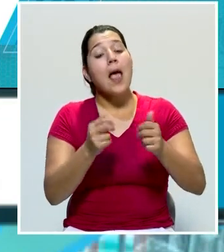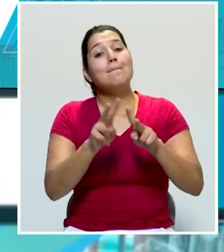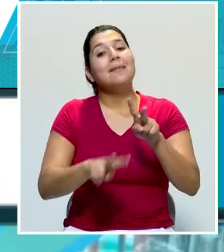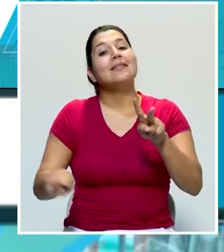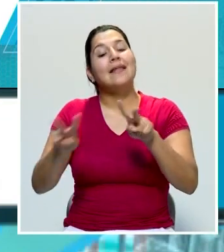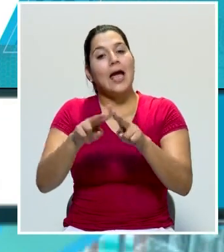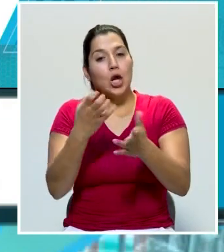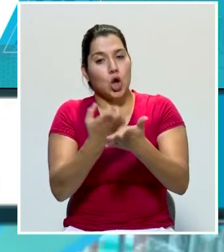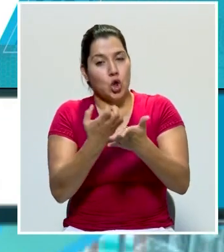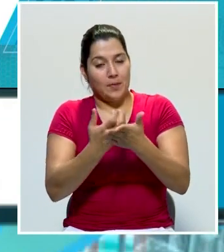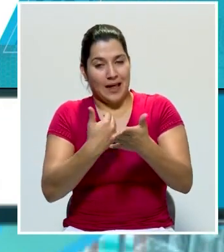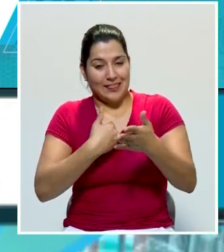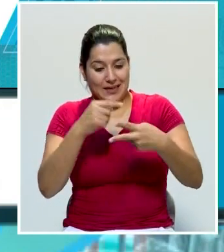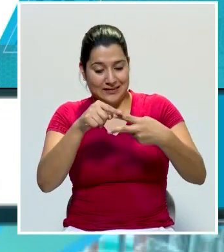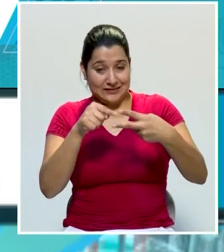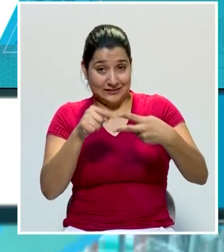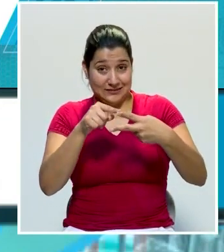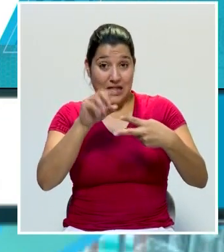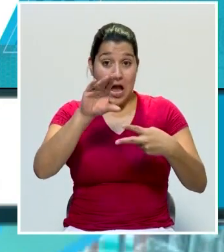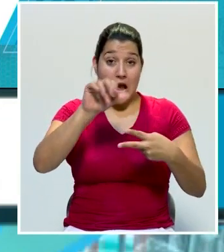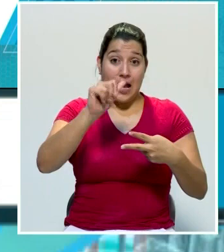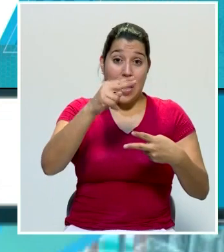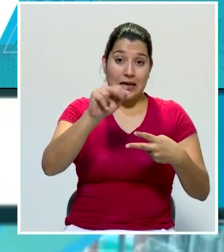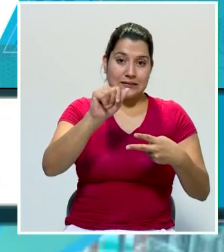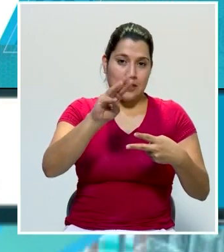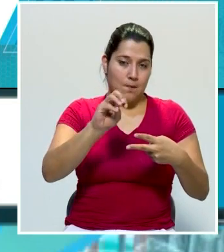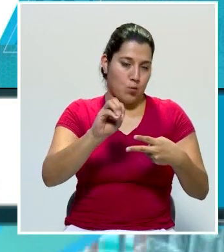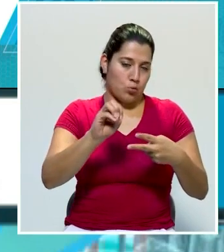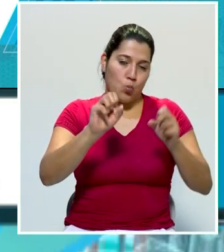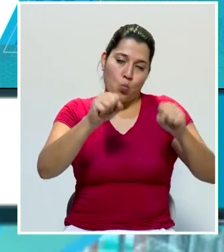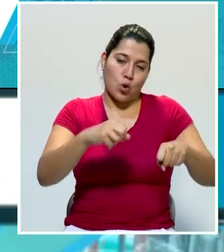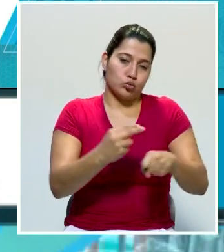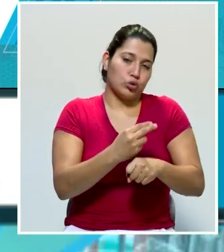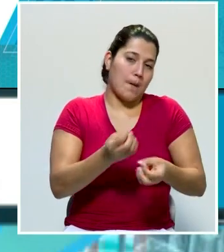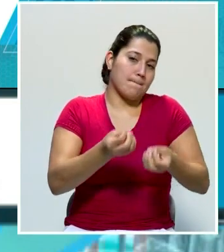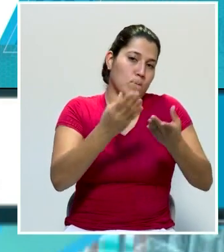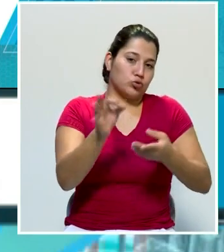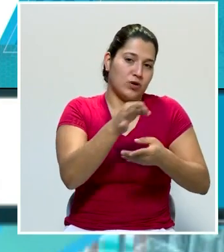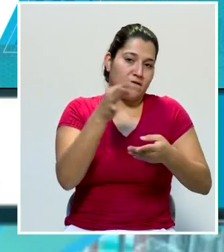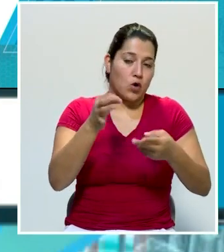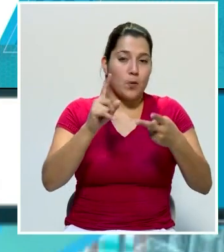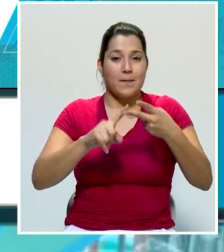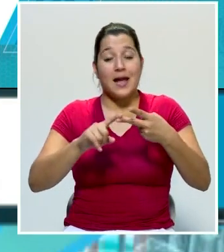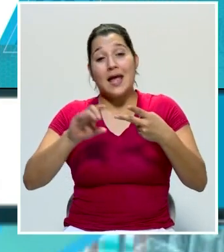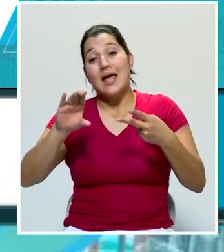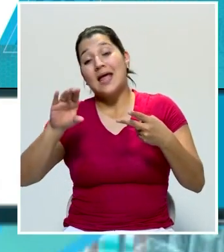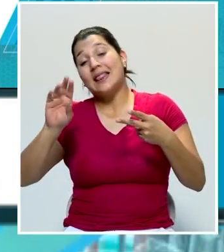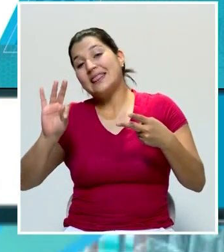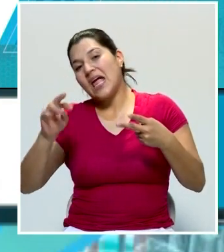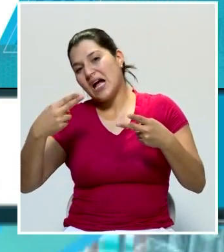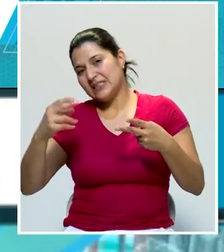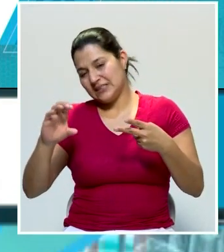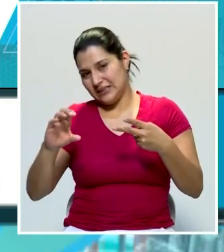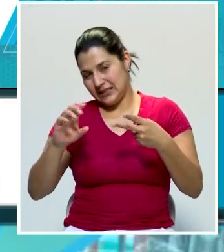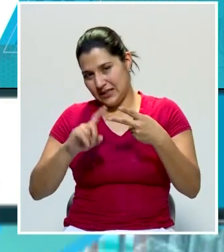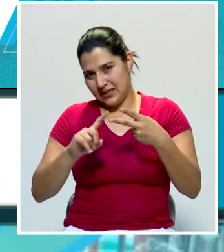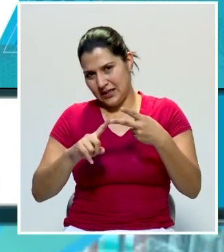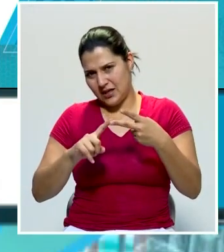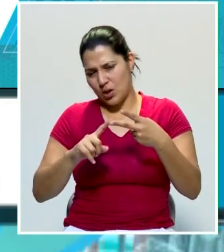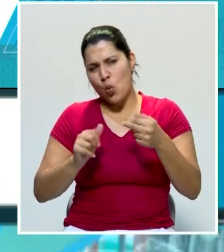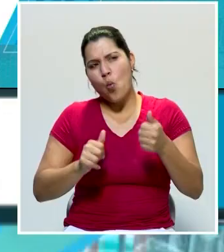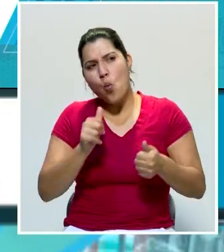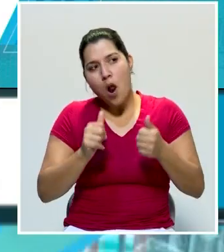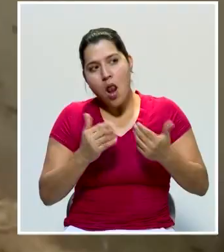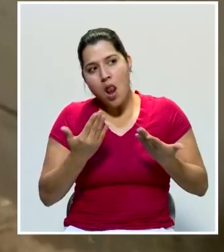cáñamo, que tiene, como ya dijimos, 1000 aplicaciones, y de la versión medicinal del THC? ¿Cuál es el